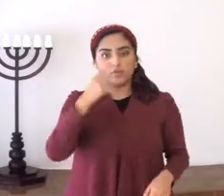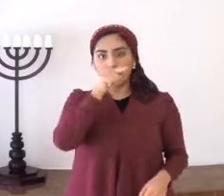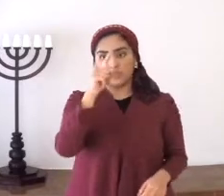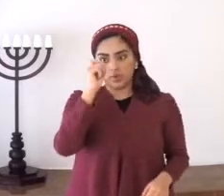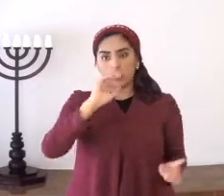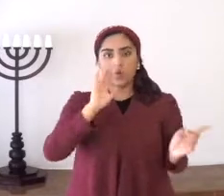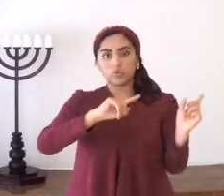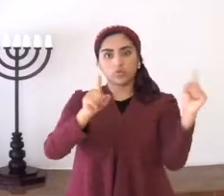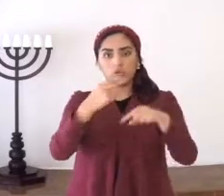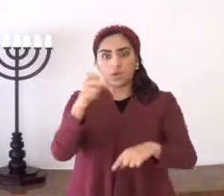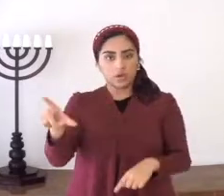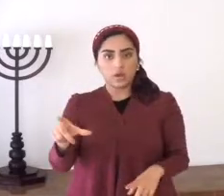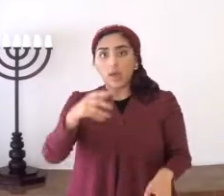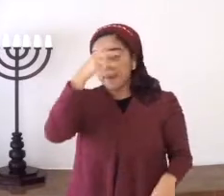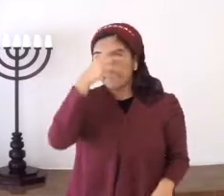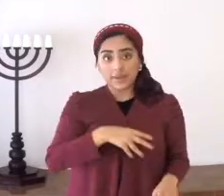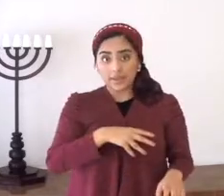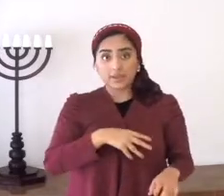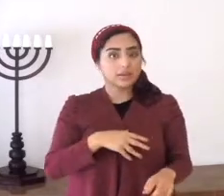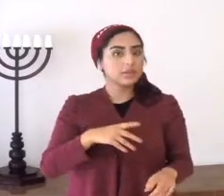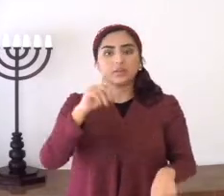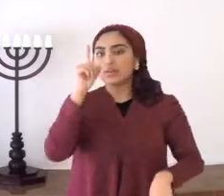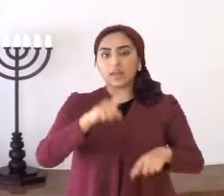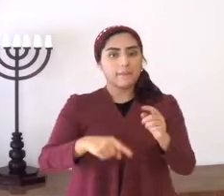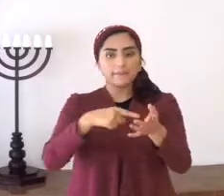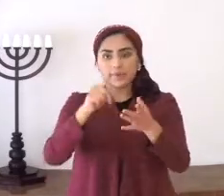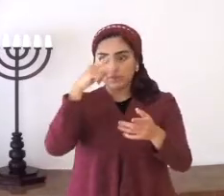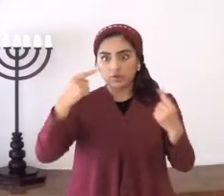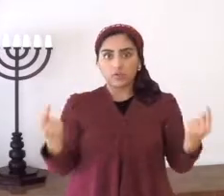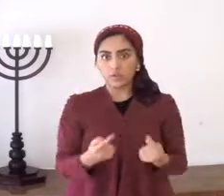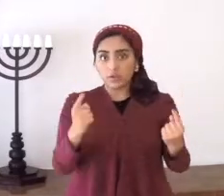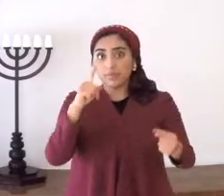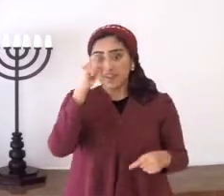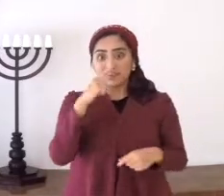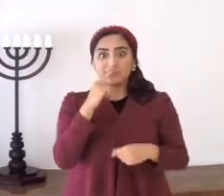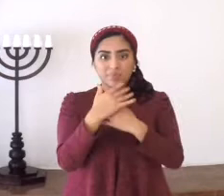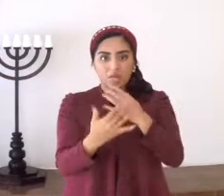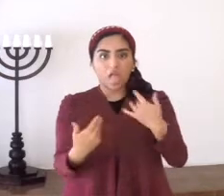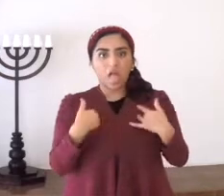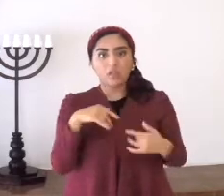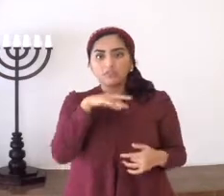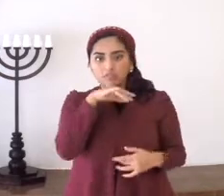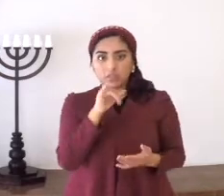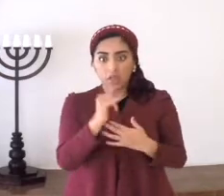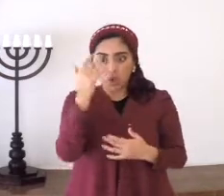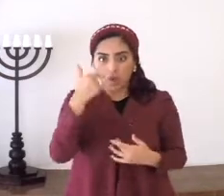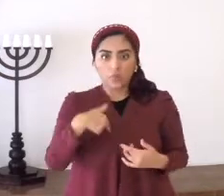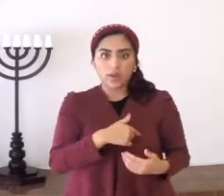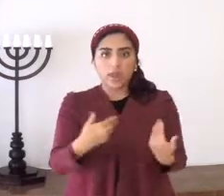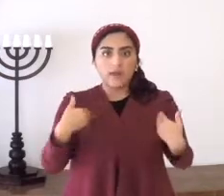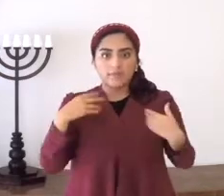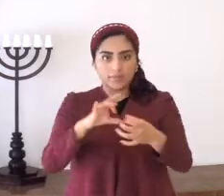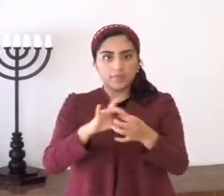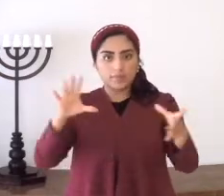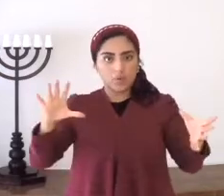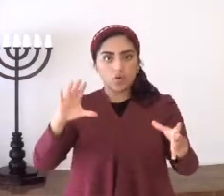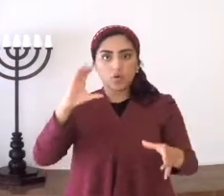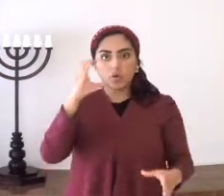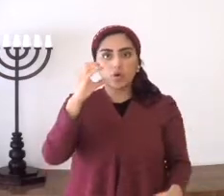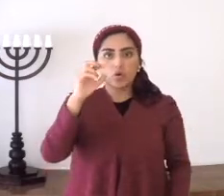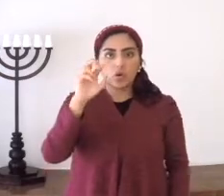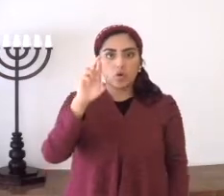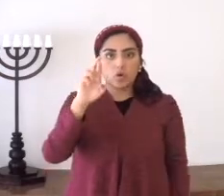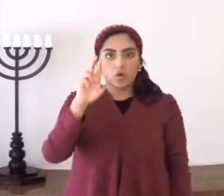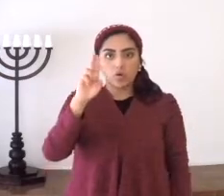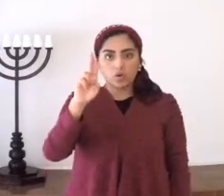que es humano, lo siento por ti porque te vas a ir al infierno. Un humano no puede pagar, la sangre está contaminada, hermanos.